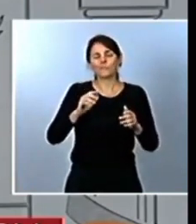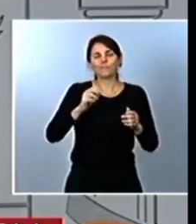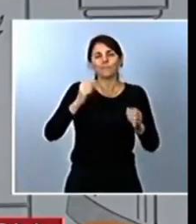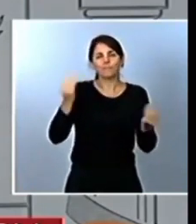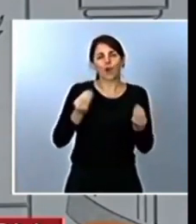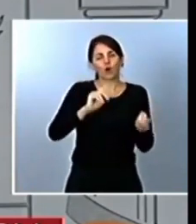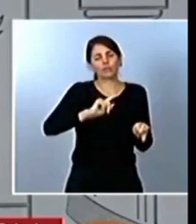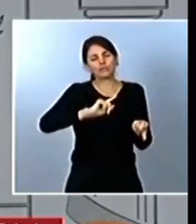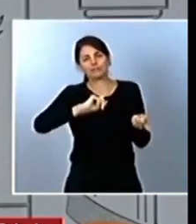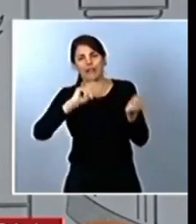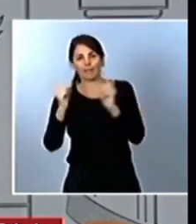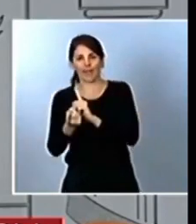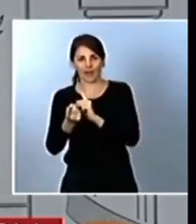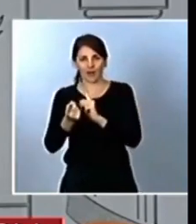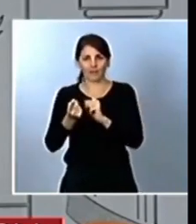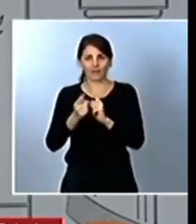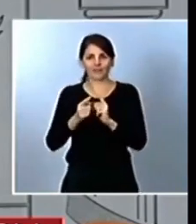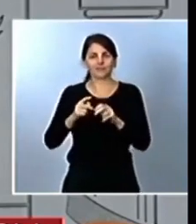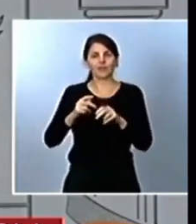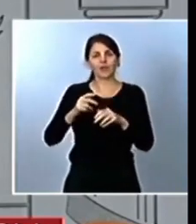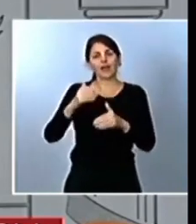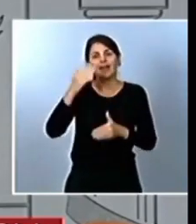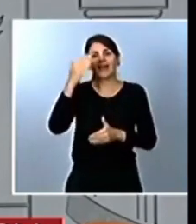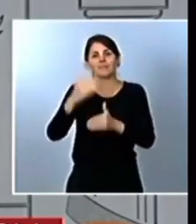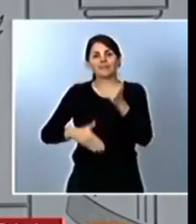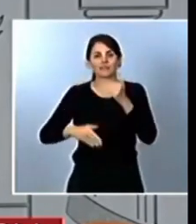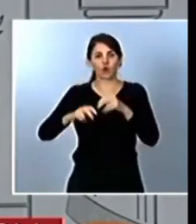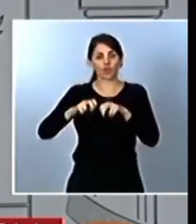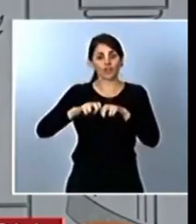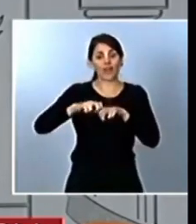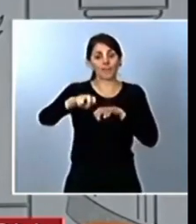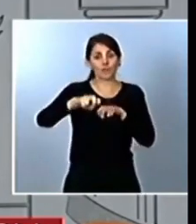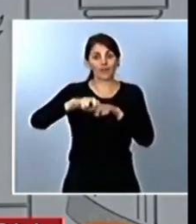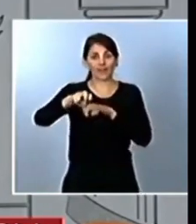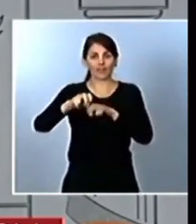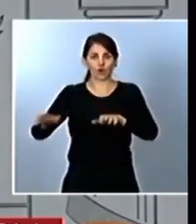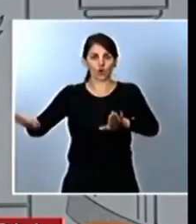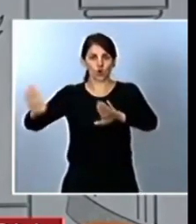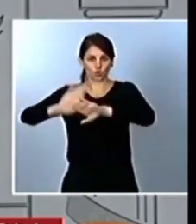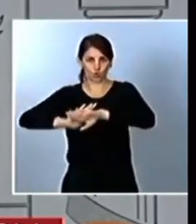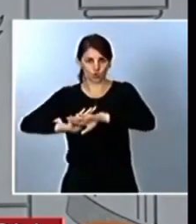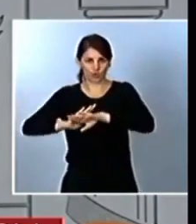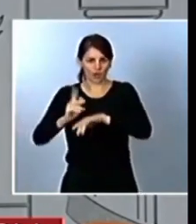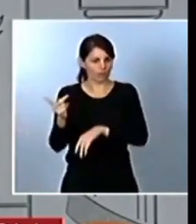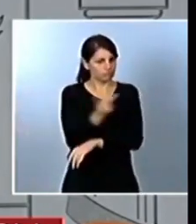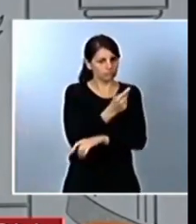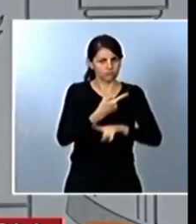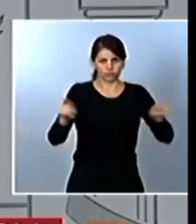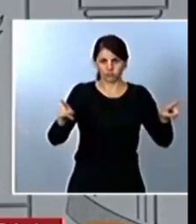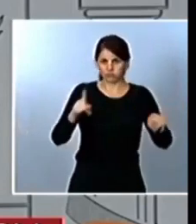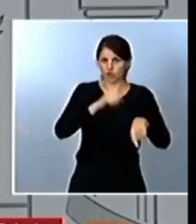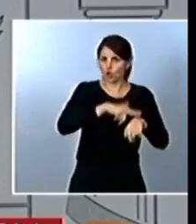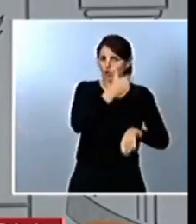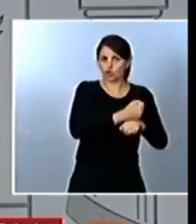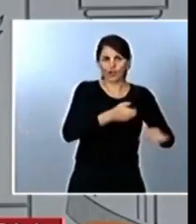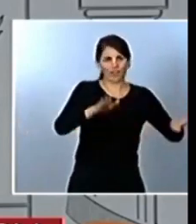porque nada tiene que ver con un toque de queda que tiene otra serie de componentes y otra serie de, digamos, significados en la mente de